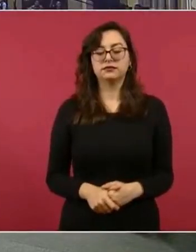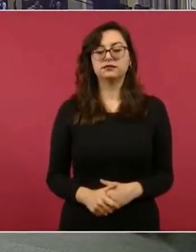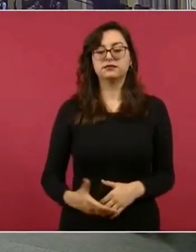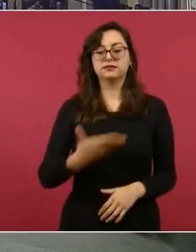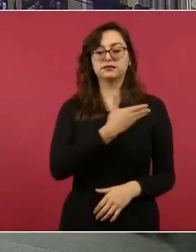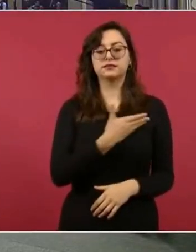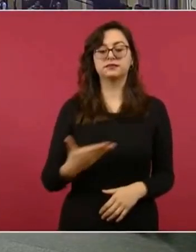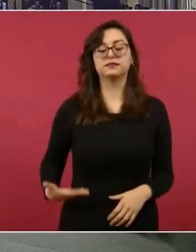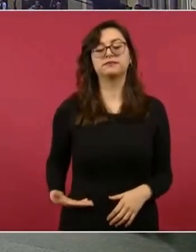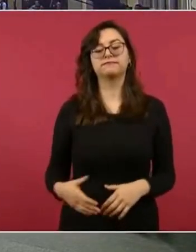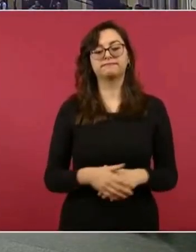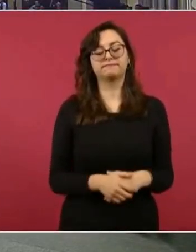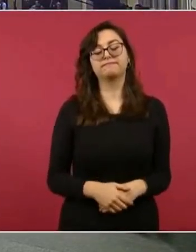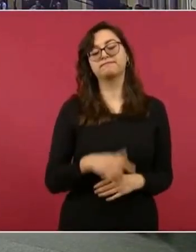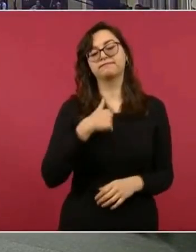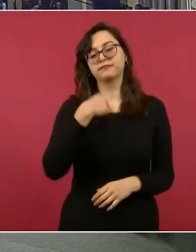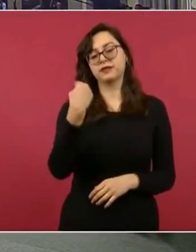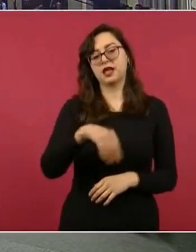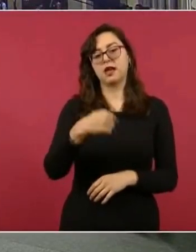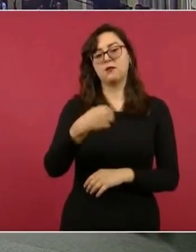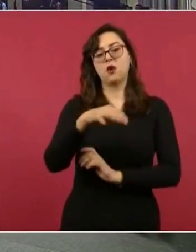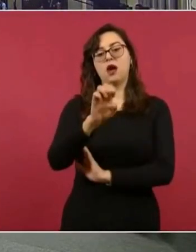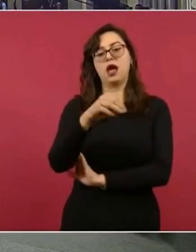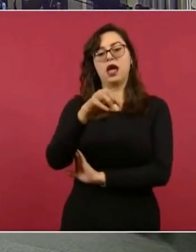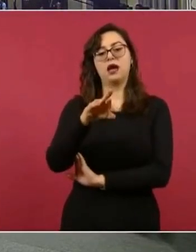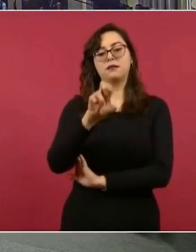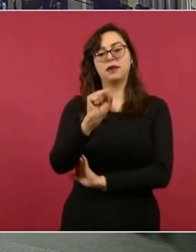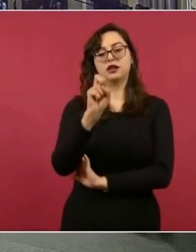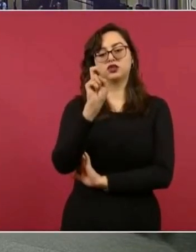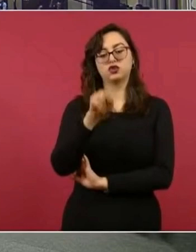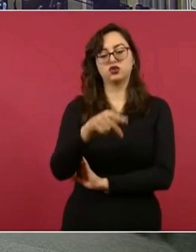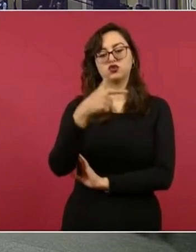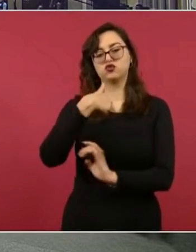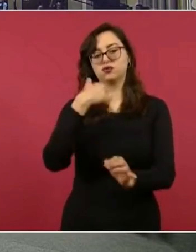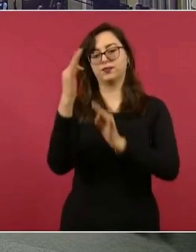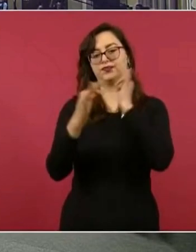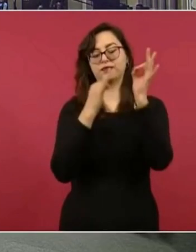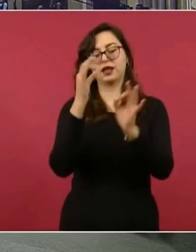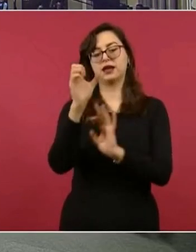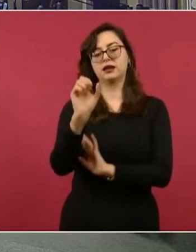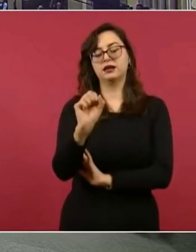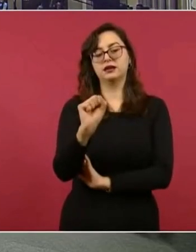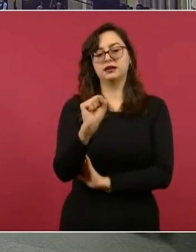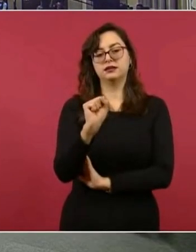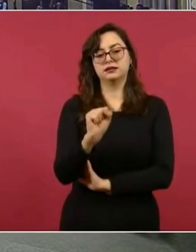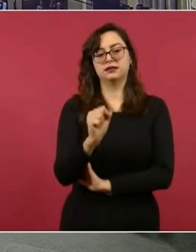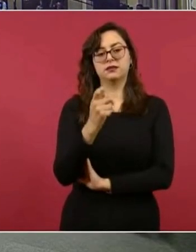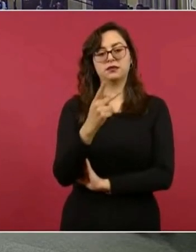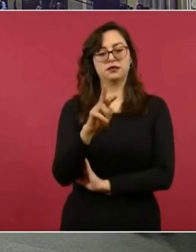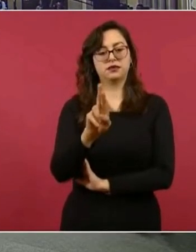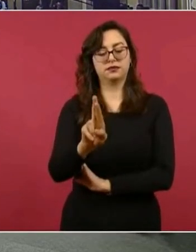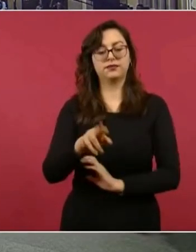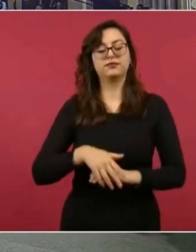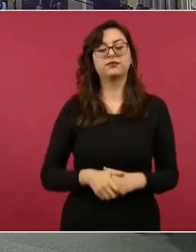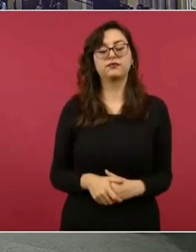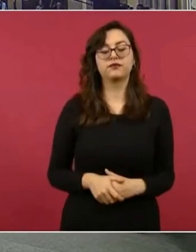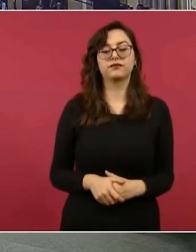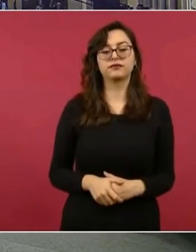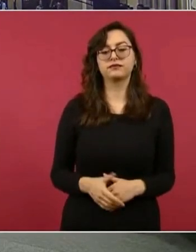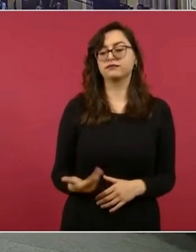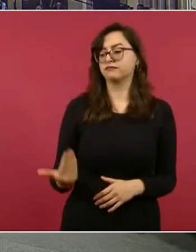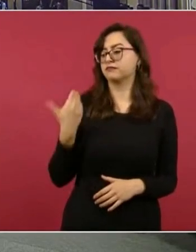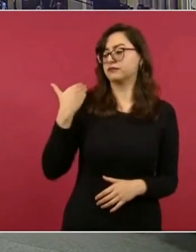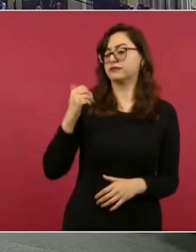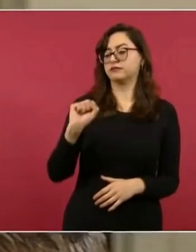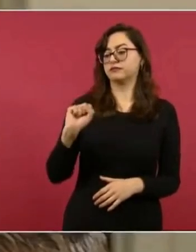Presidente, Emerson Segura del Sistema Público de Radiodifusión, preguntarle en referencia a su mensaje del fin de semana sobre que el gobierno